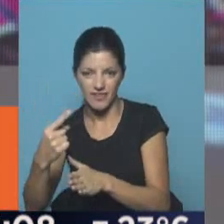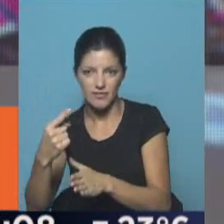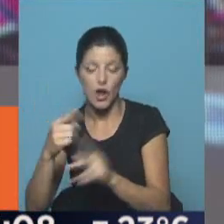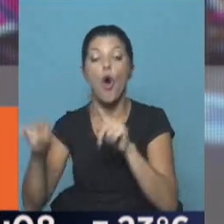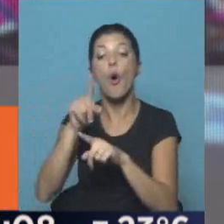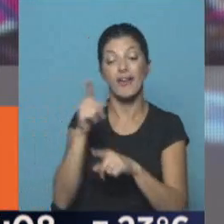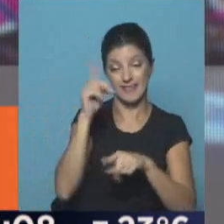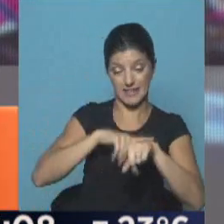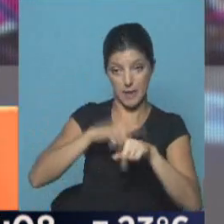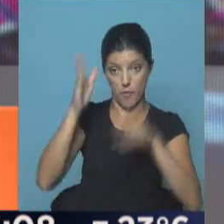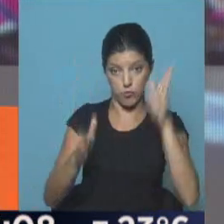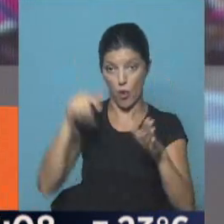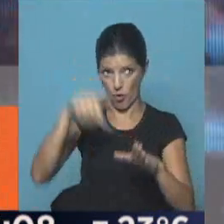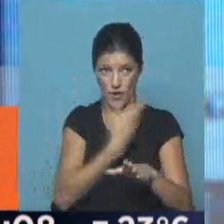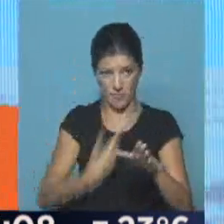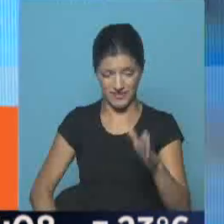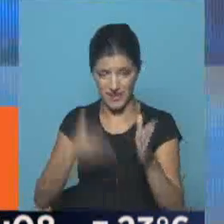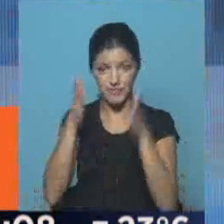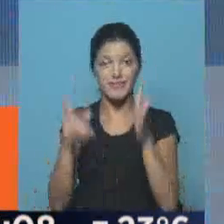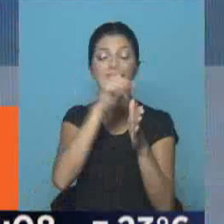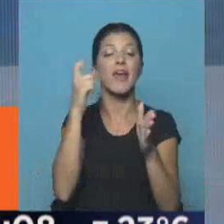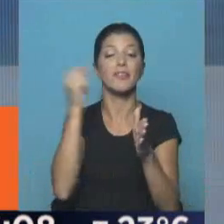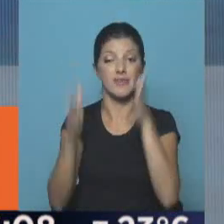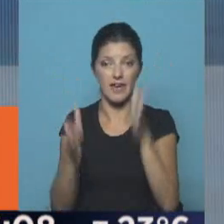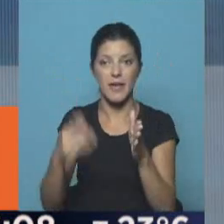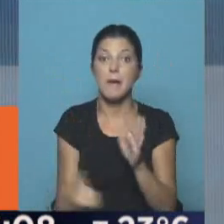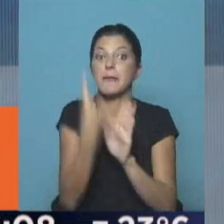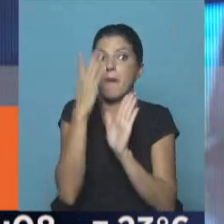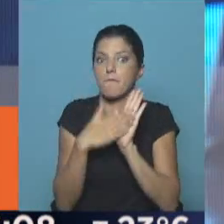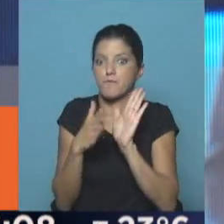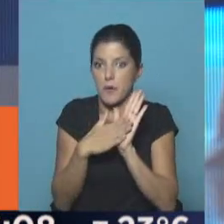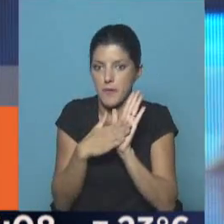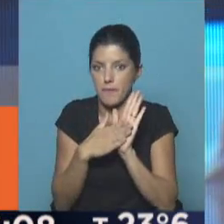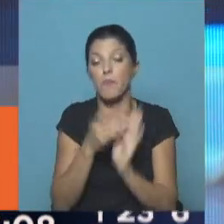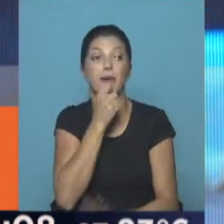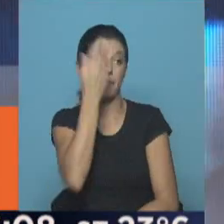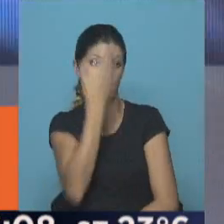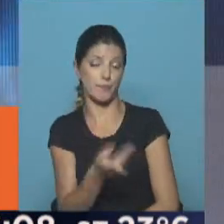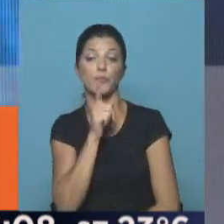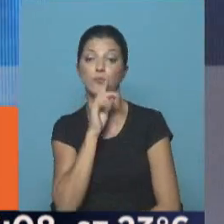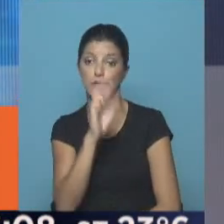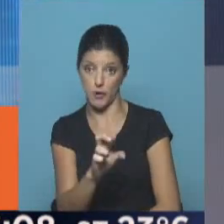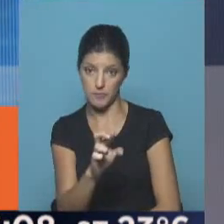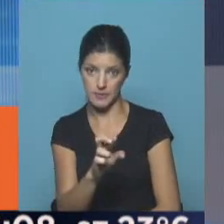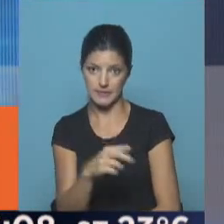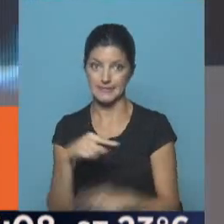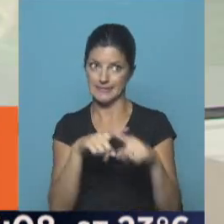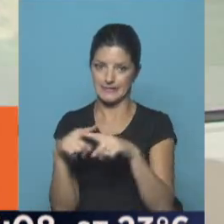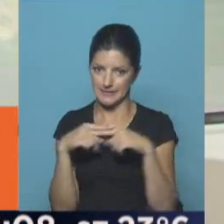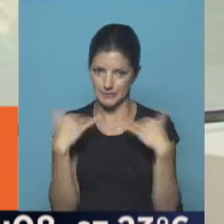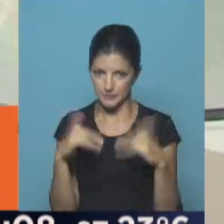en particular los presidentes nuevos, digamos la primera prueba de fuego, y en el caso de Donald Trump evidentemente es muy muy controvertida.